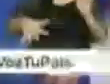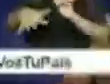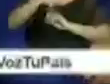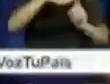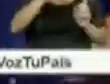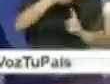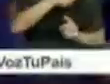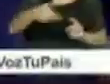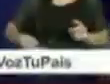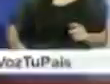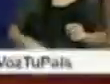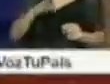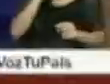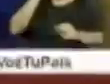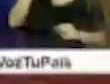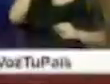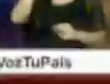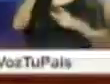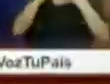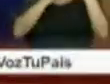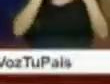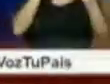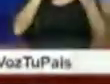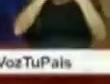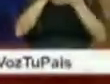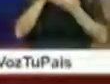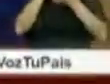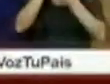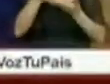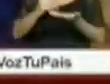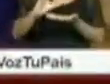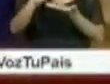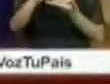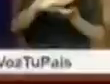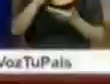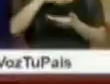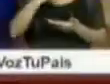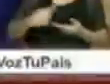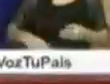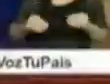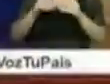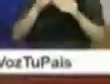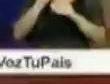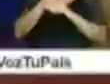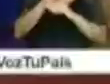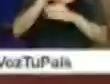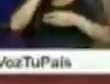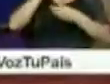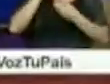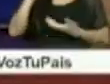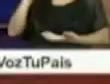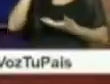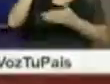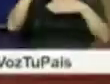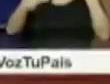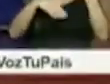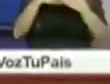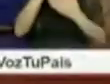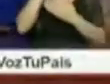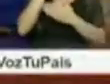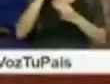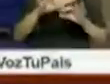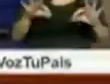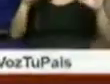de la República, Rafael Correa, reconoció la ayuda y la inversión que ha realizado China en el país, la cual representa un aporte fundamental